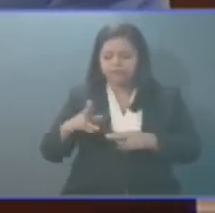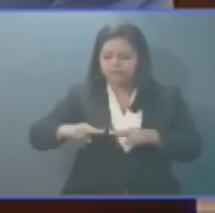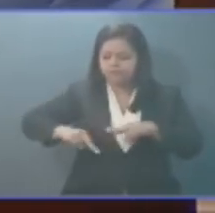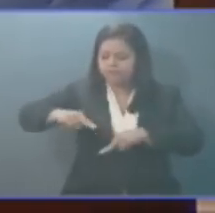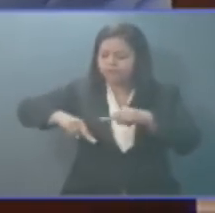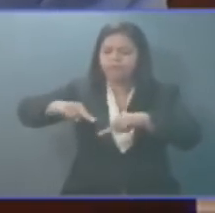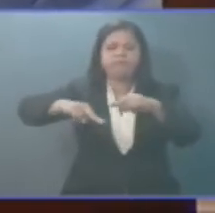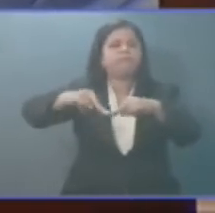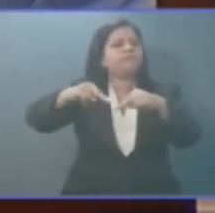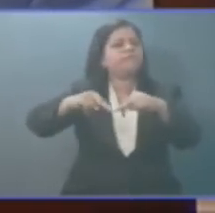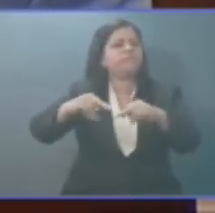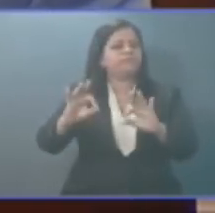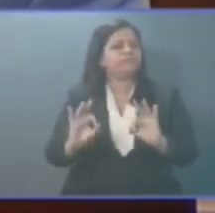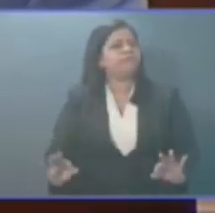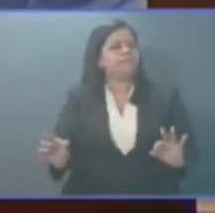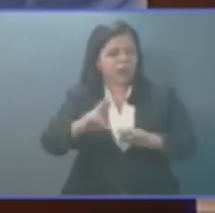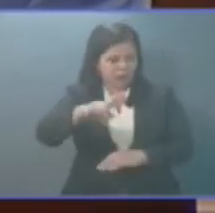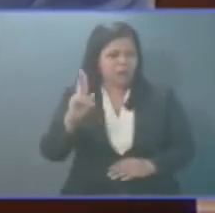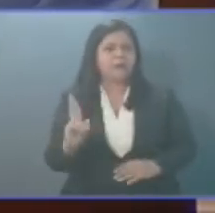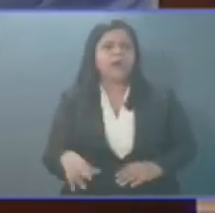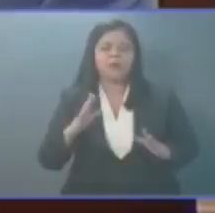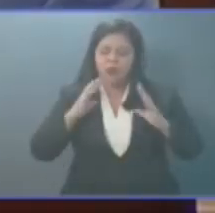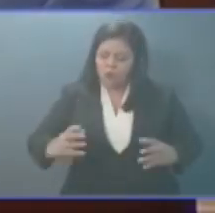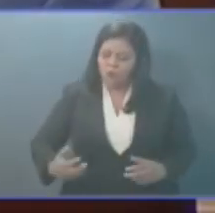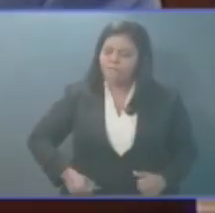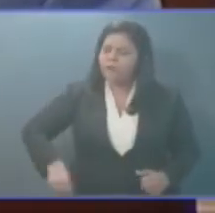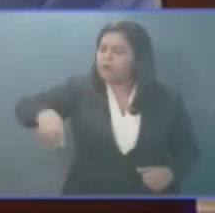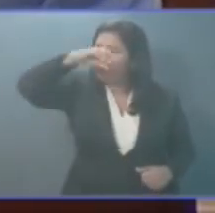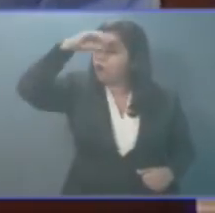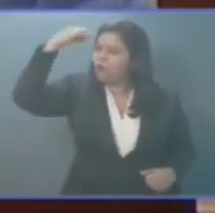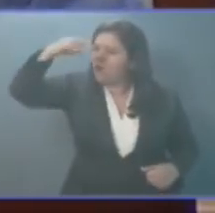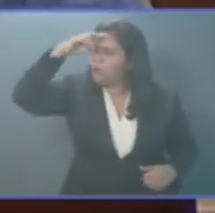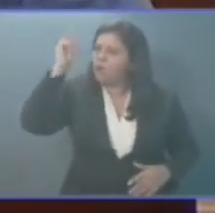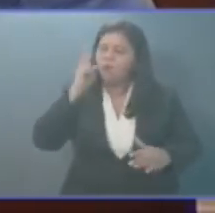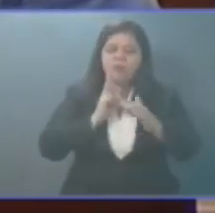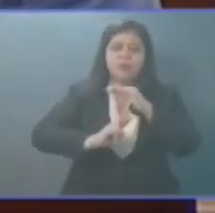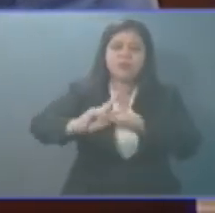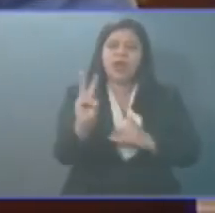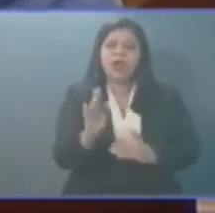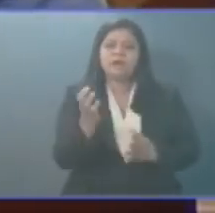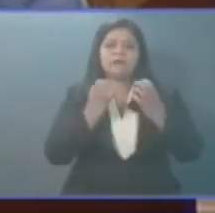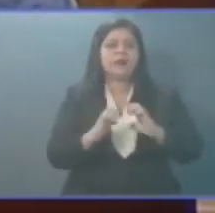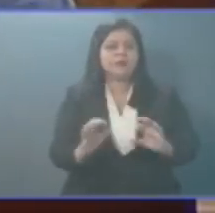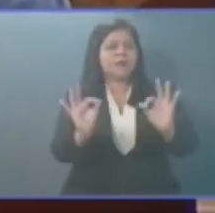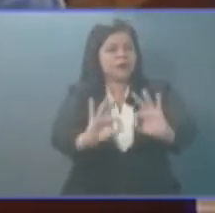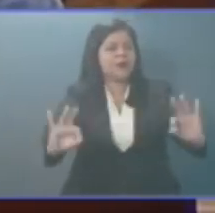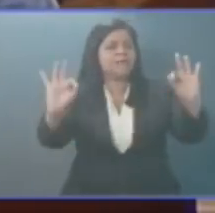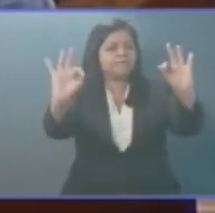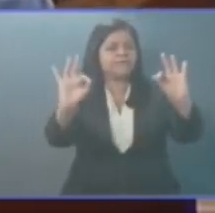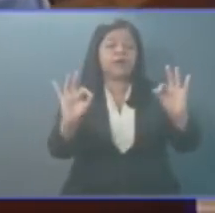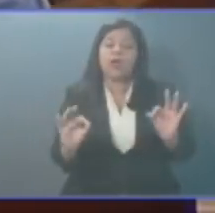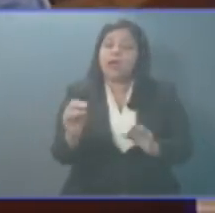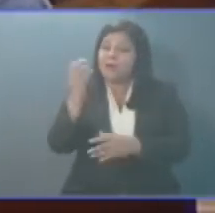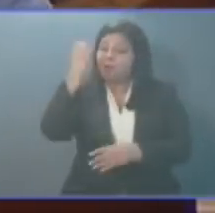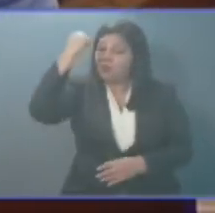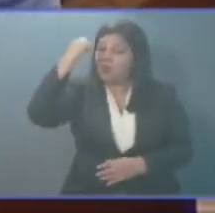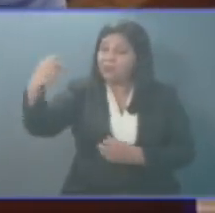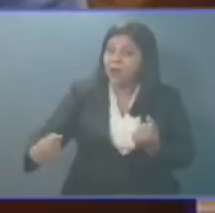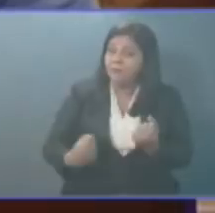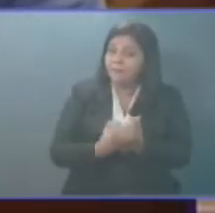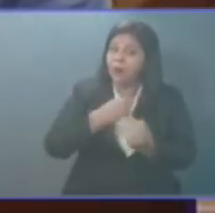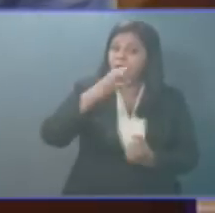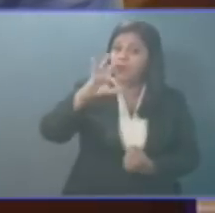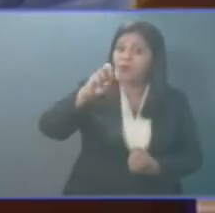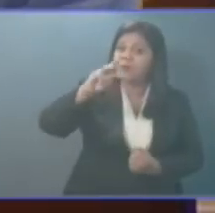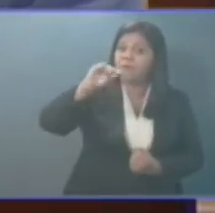Como dije ya, este gobierno trabaja con una visión estratégica. Por eso, con el valioso apoyo de Fomilenio